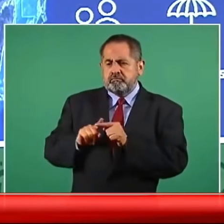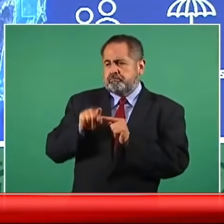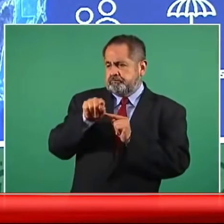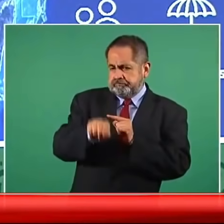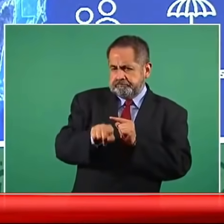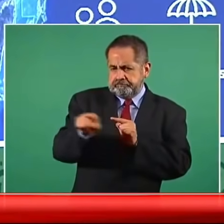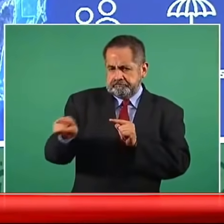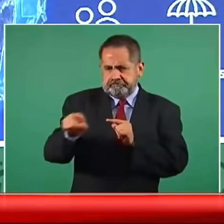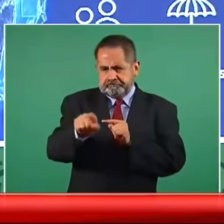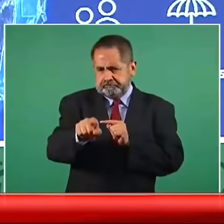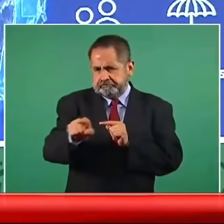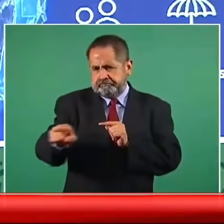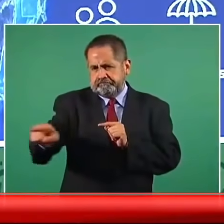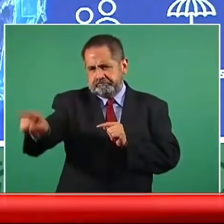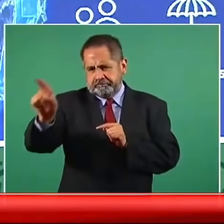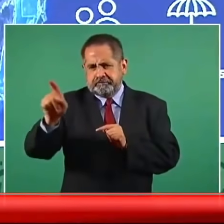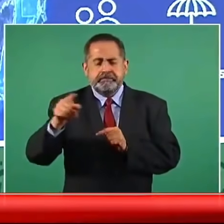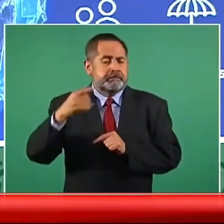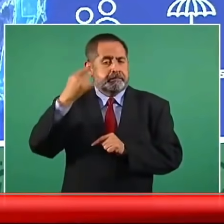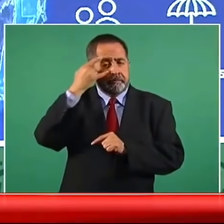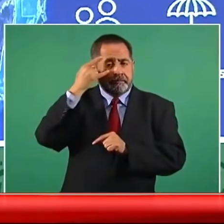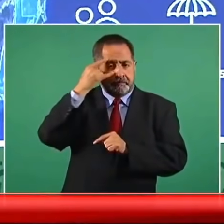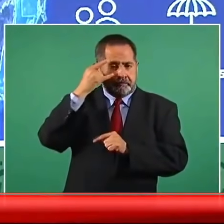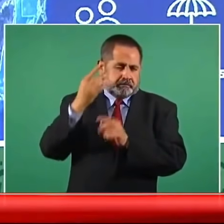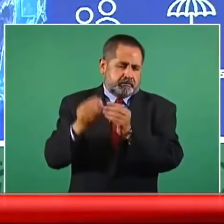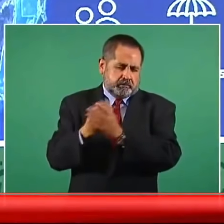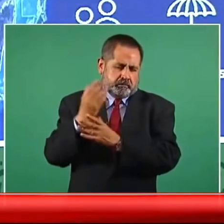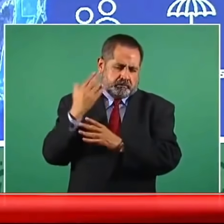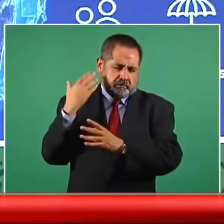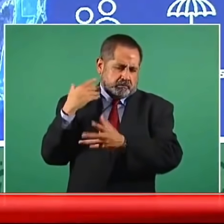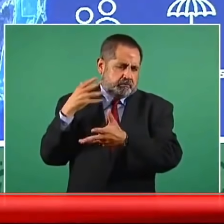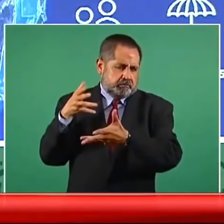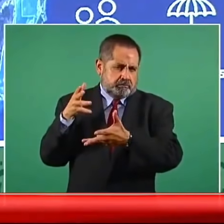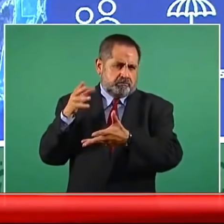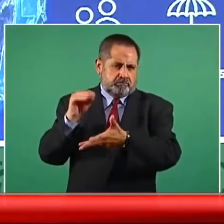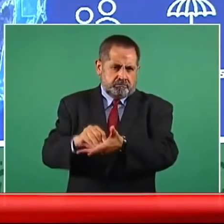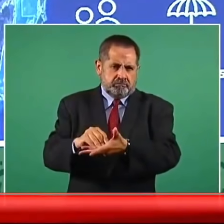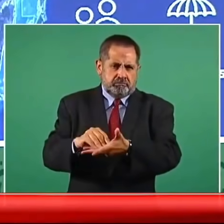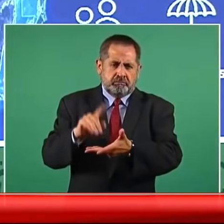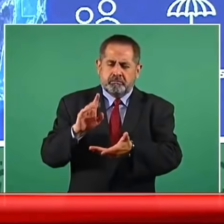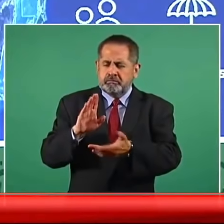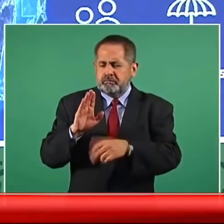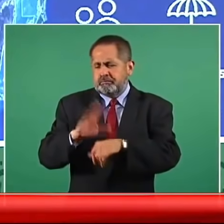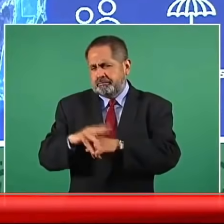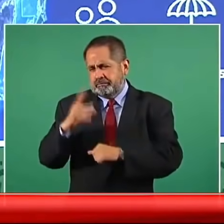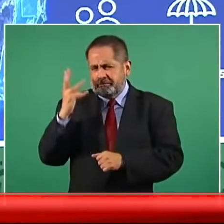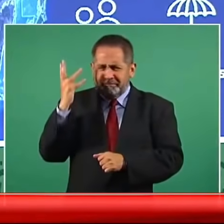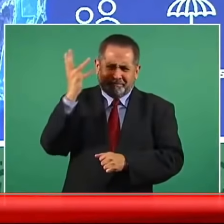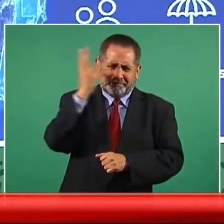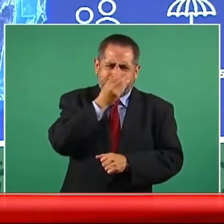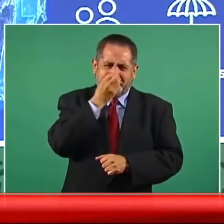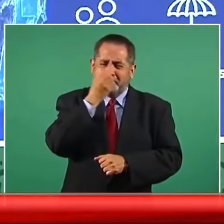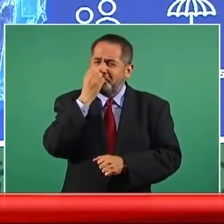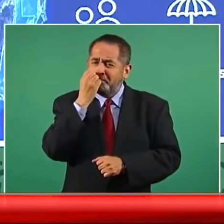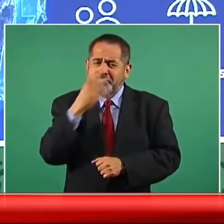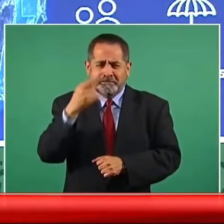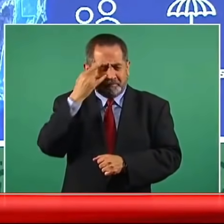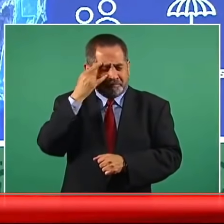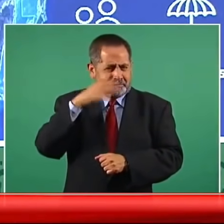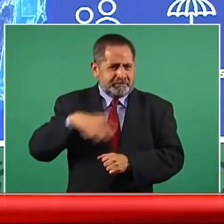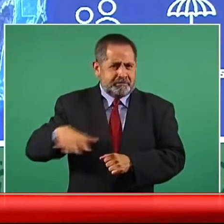Entonces, Campeche, pues, es una nueva ciudad, es una de las ciudades más bellas del país,